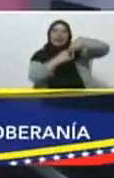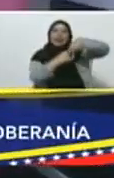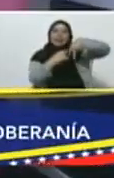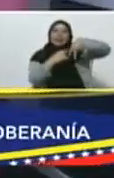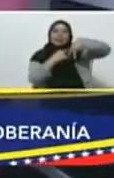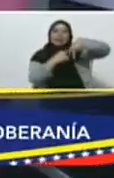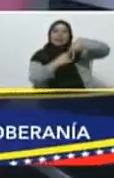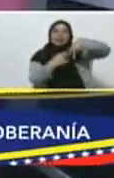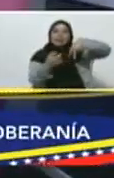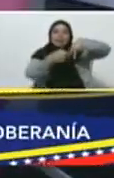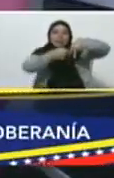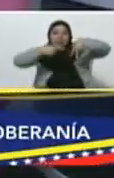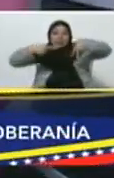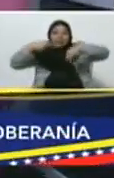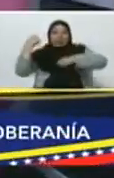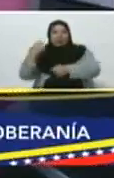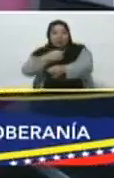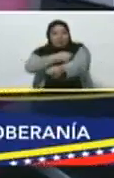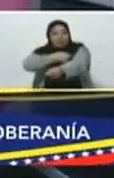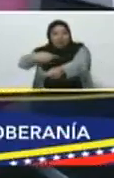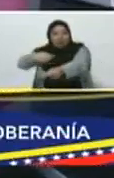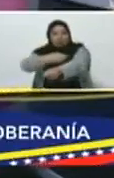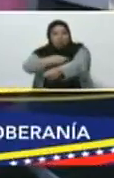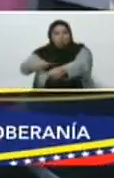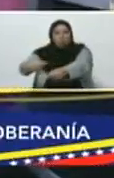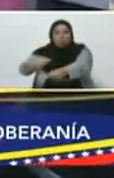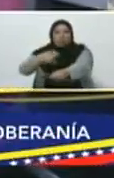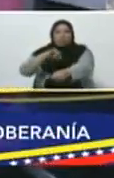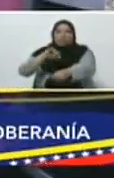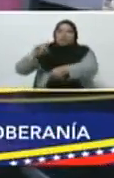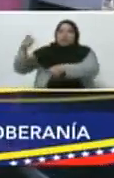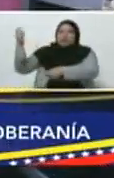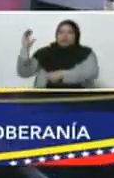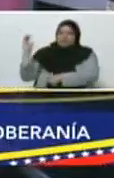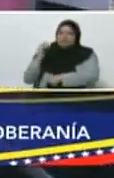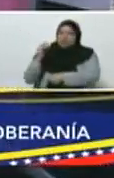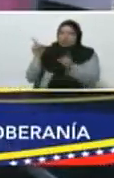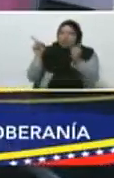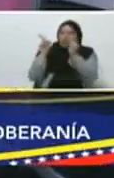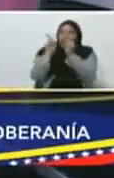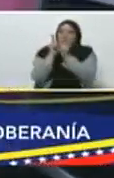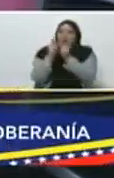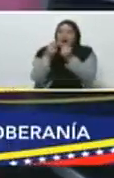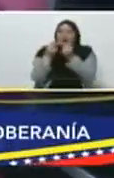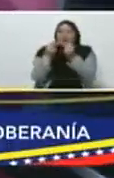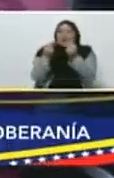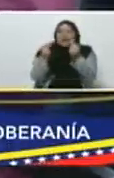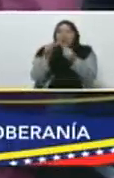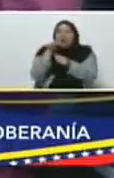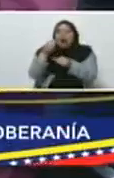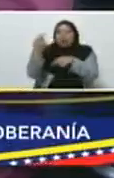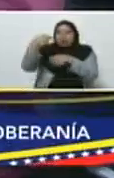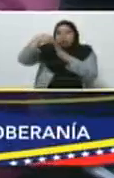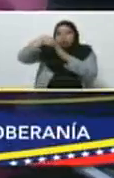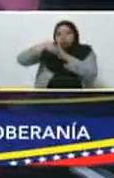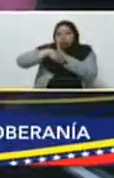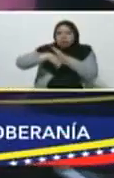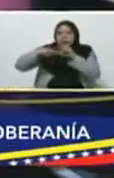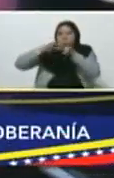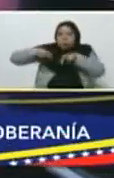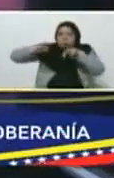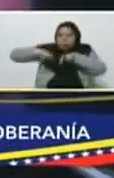extrae médula ósea y traemos eso acá a la unidad de terapia celular en las cuales nosotros